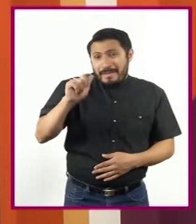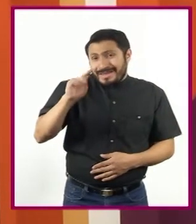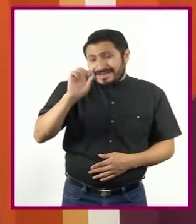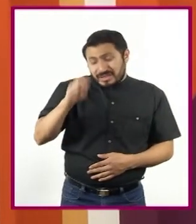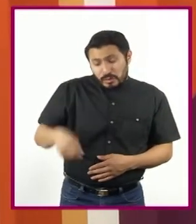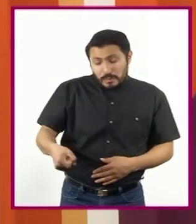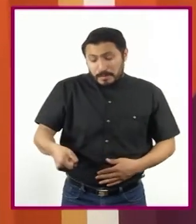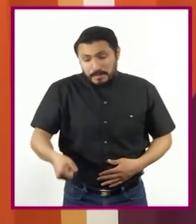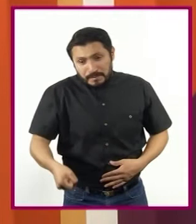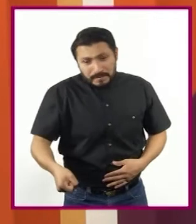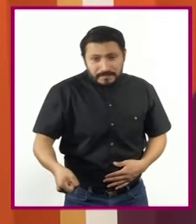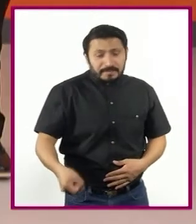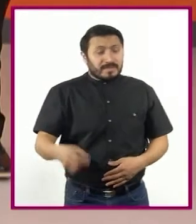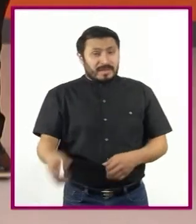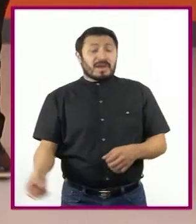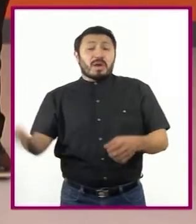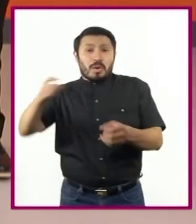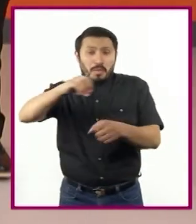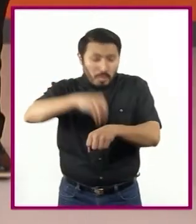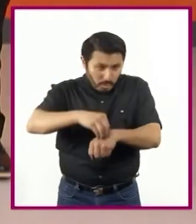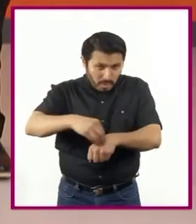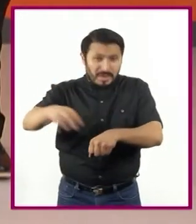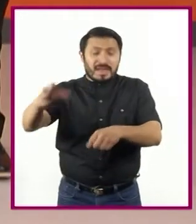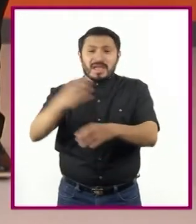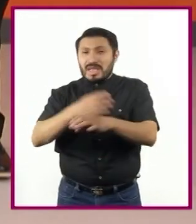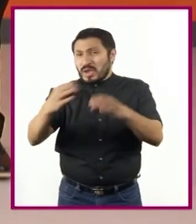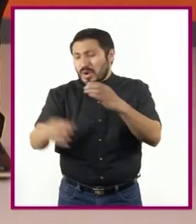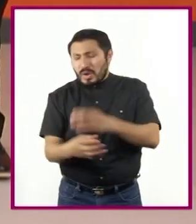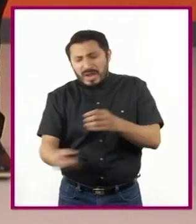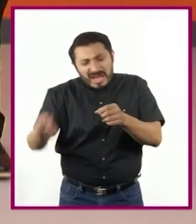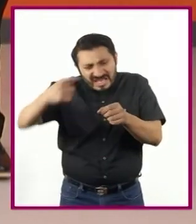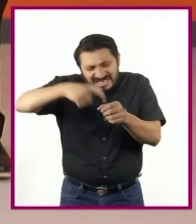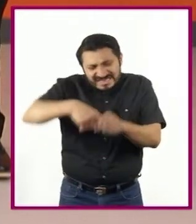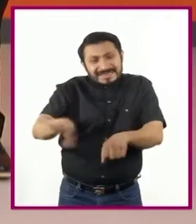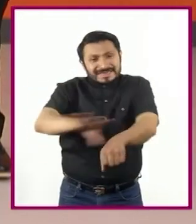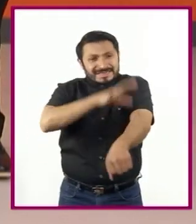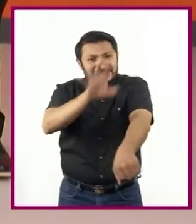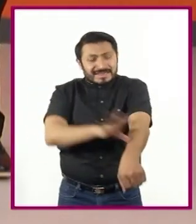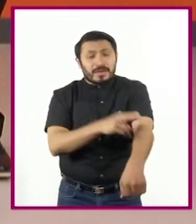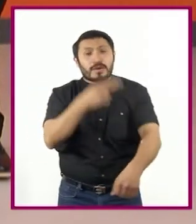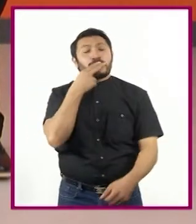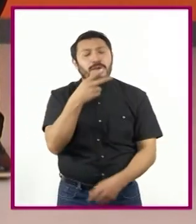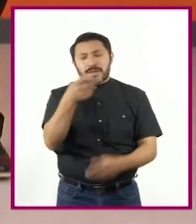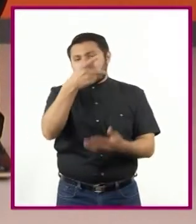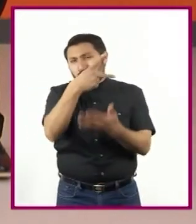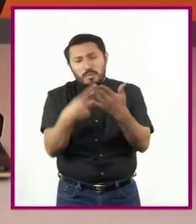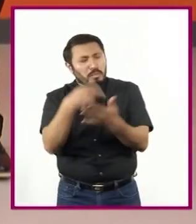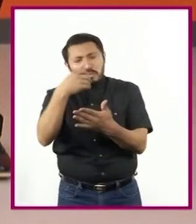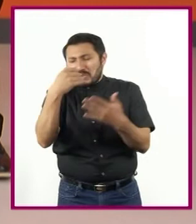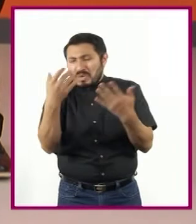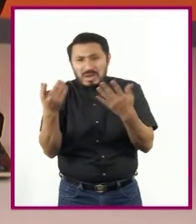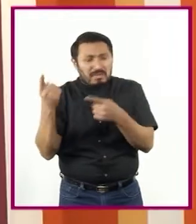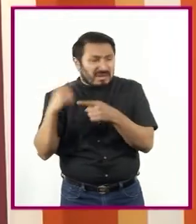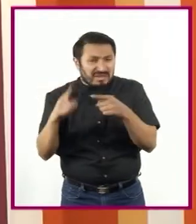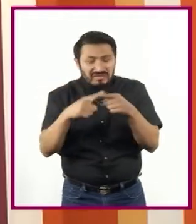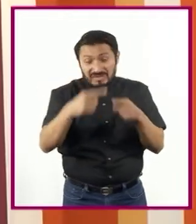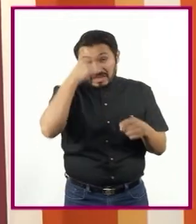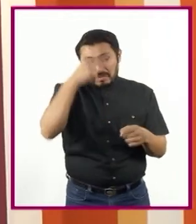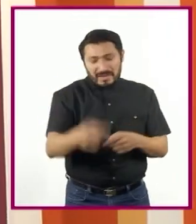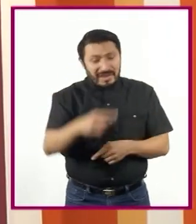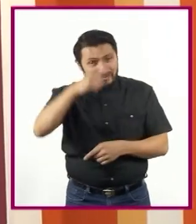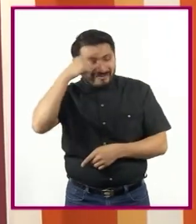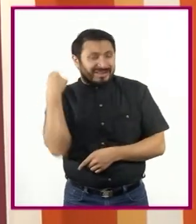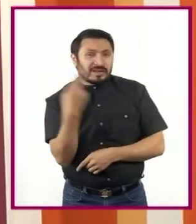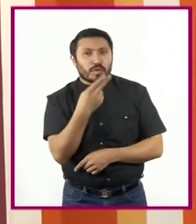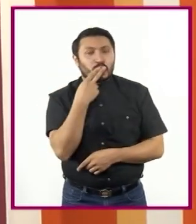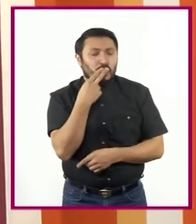adaptan dispositivos electrónicos basados en programas y usando materiales flexibles y de fácil manejo. Así